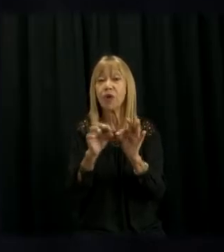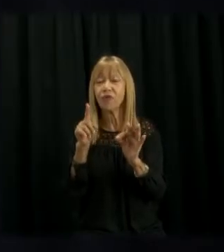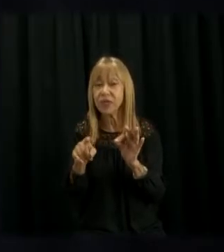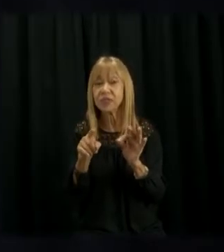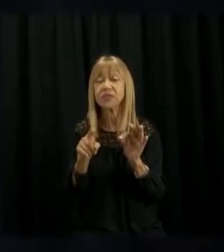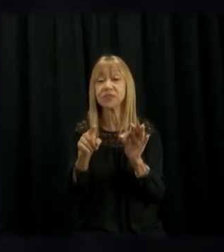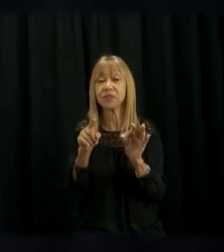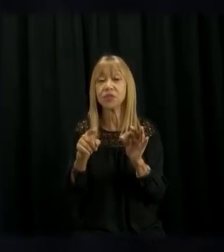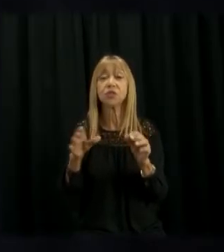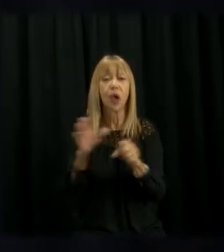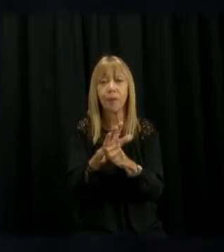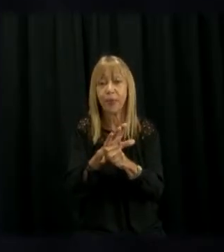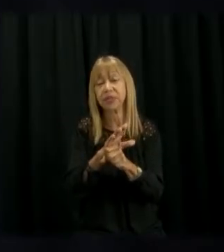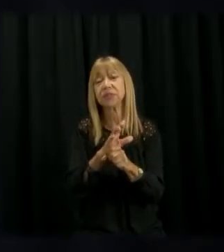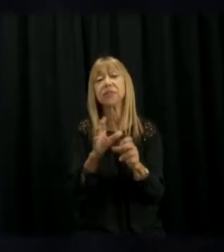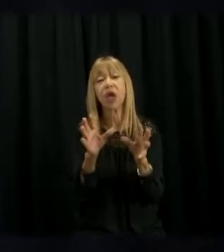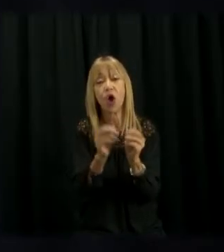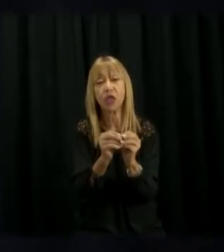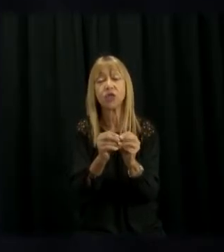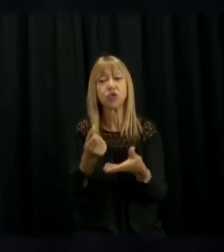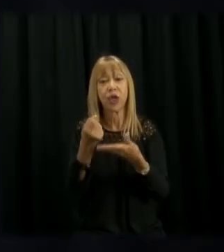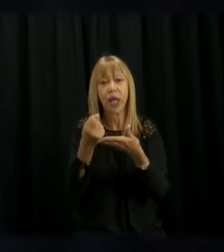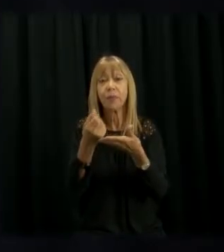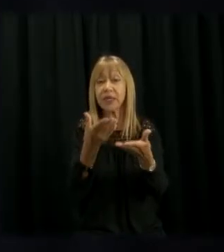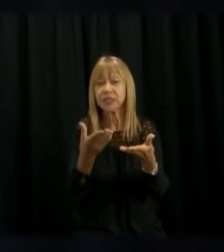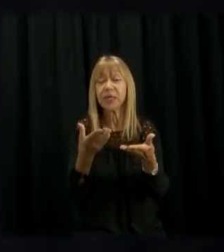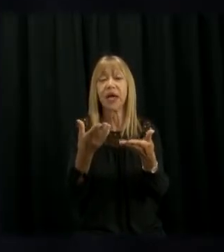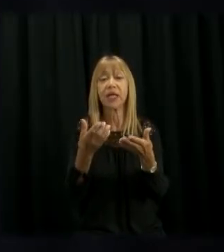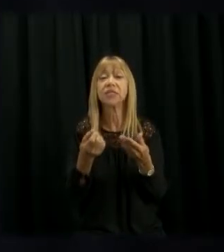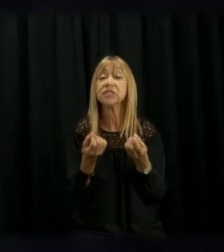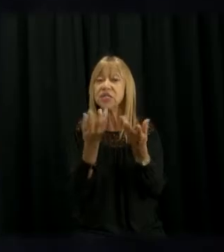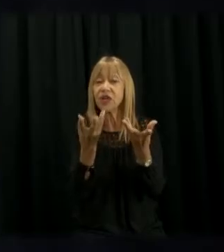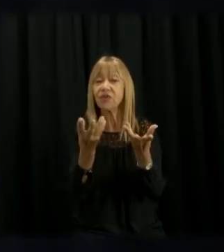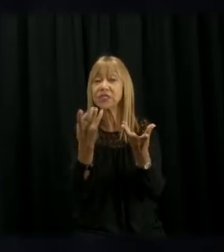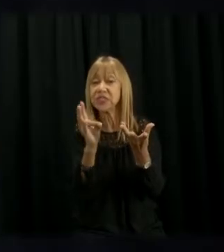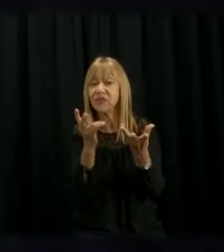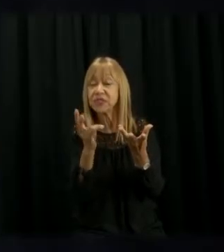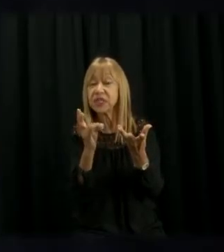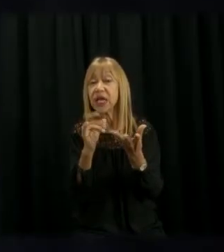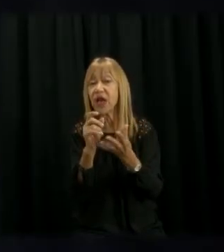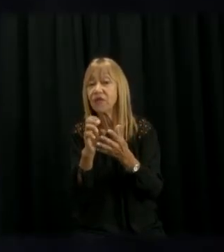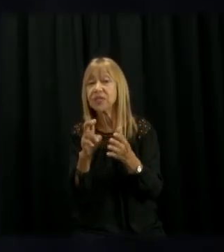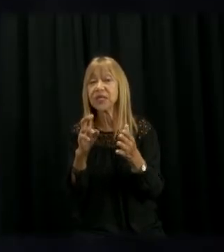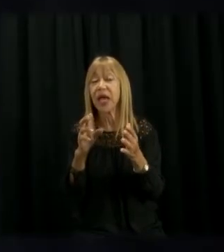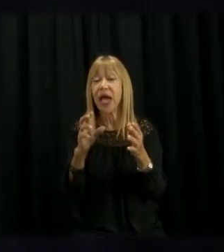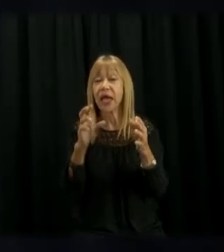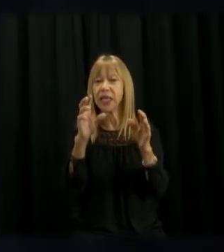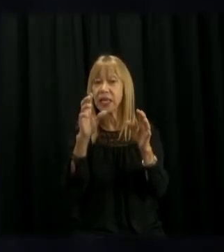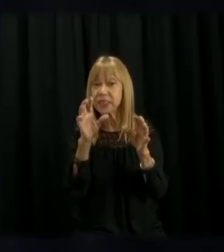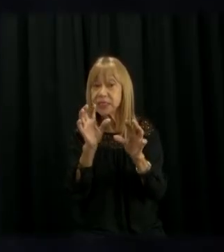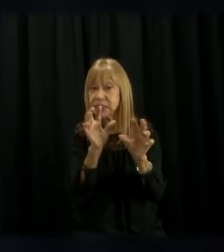con las entidades clave para poder completar estas auditorías. Así que para poder completar